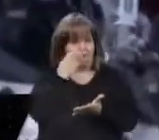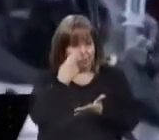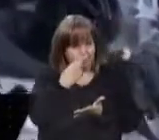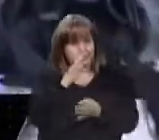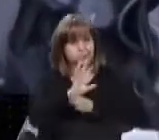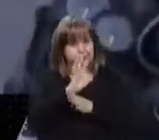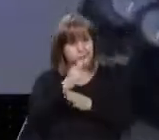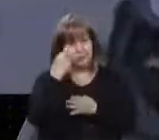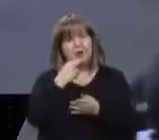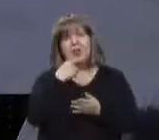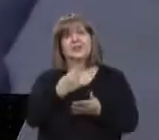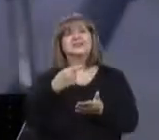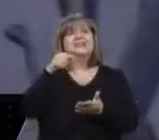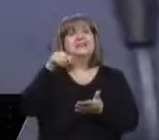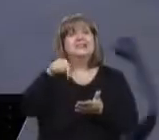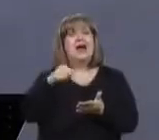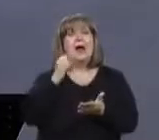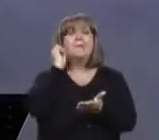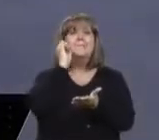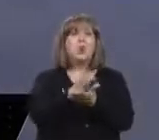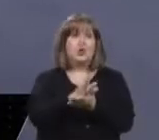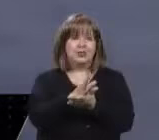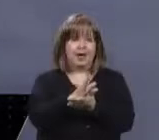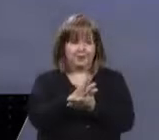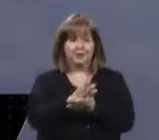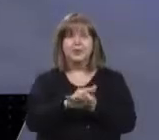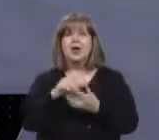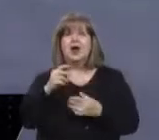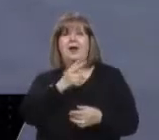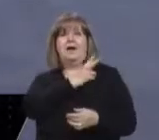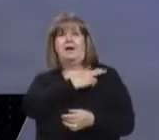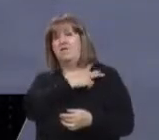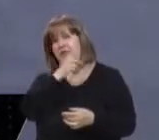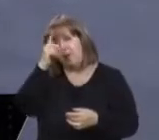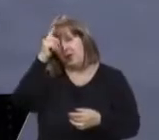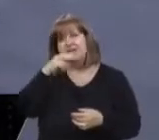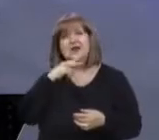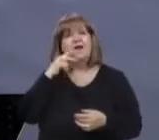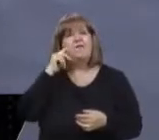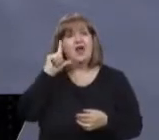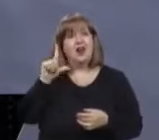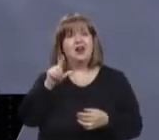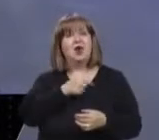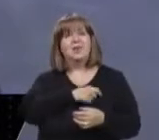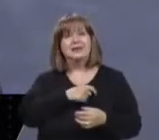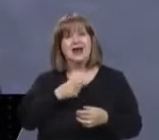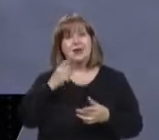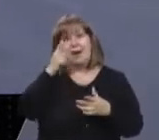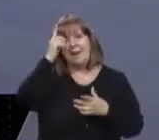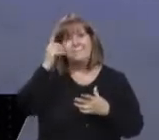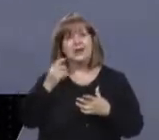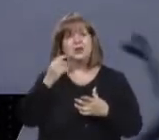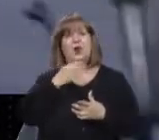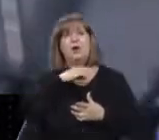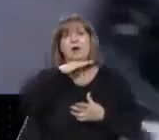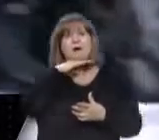octubre, comenzamos a poner multas. Voy a saludar al jefe de la Policía Vial, comisario inspector Javier López,